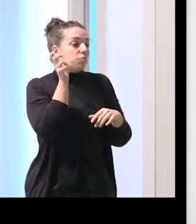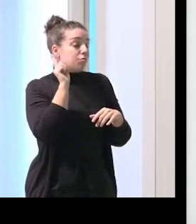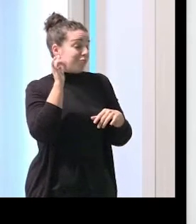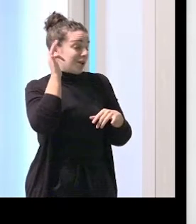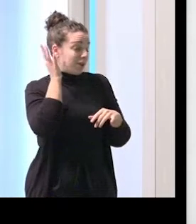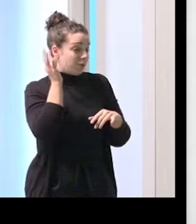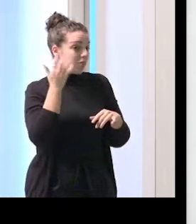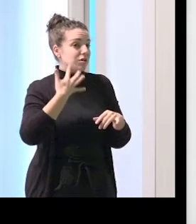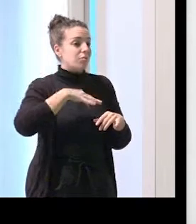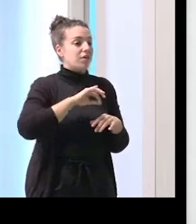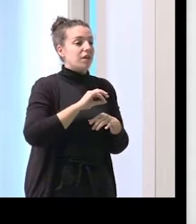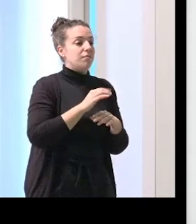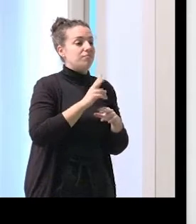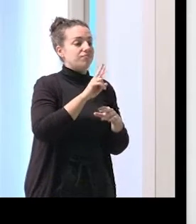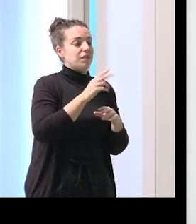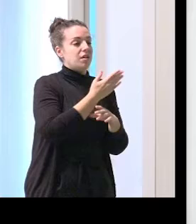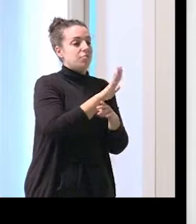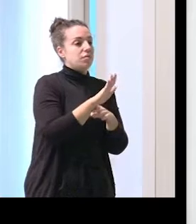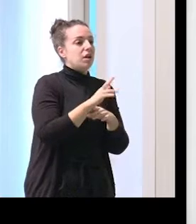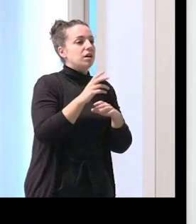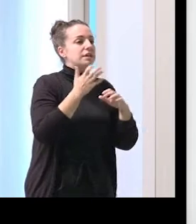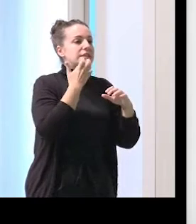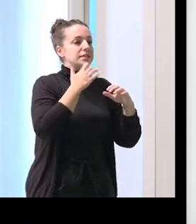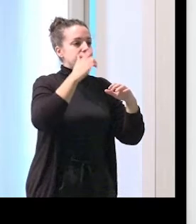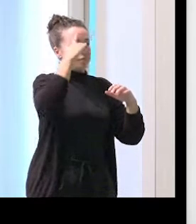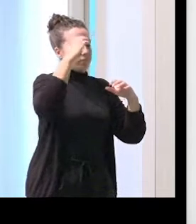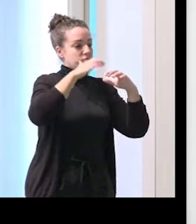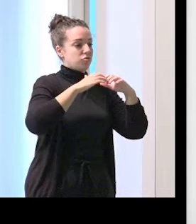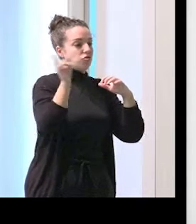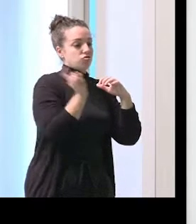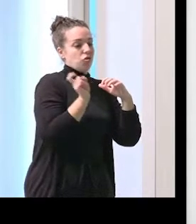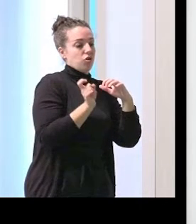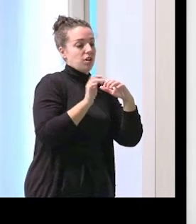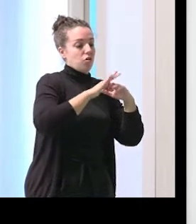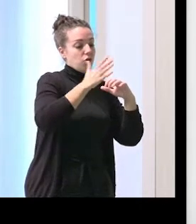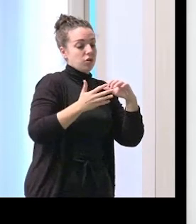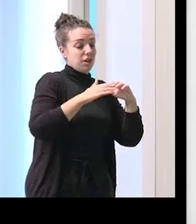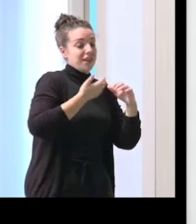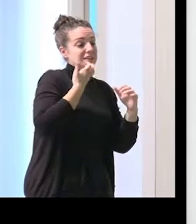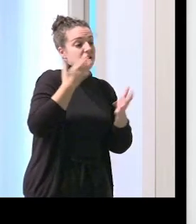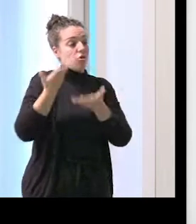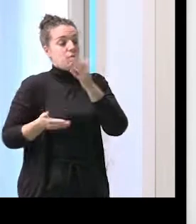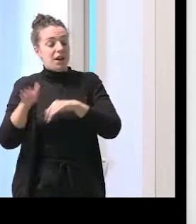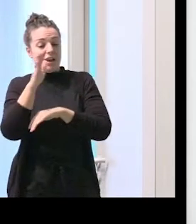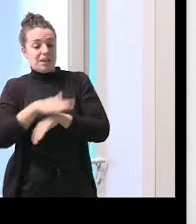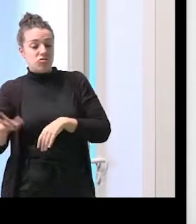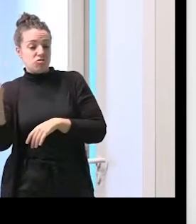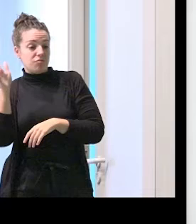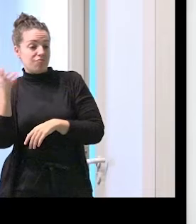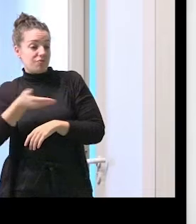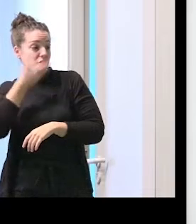diferencias significativas en cómo se procesa el sonido en la corteza en comparación con los niños con audición normal, activando las redes de atención con